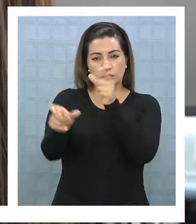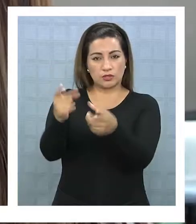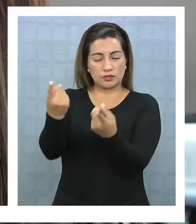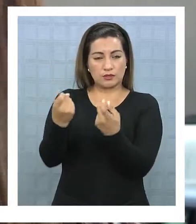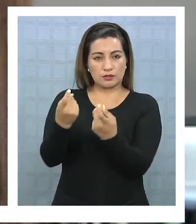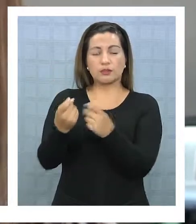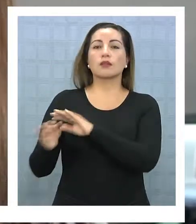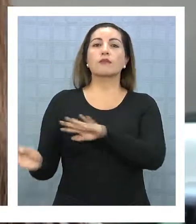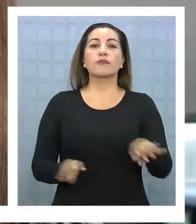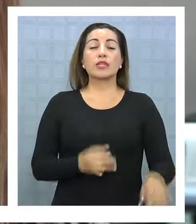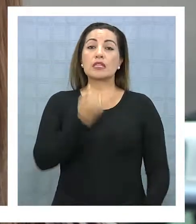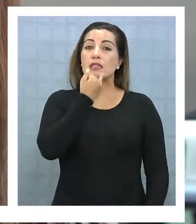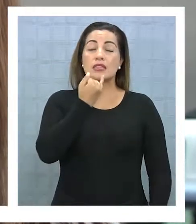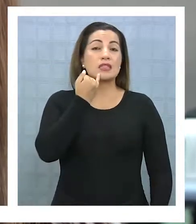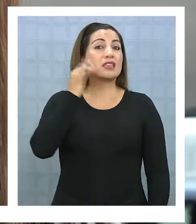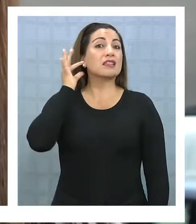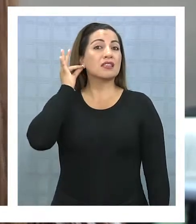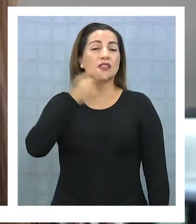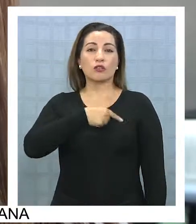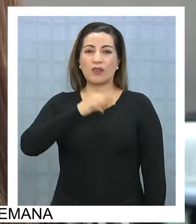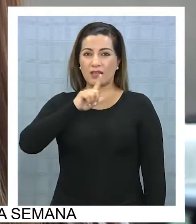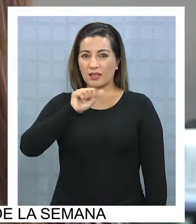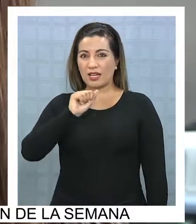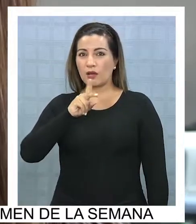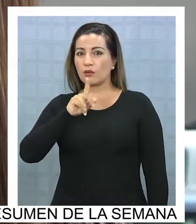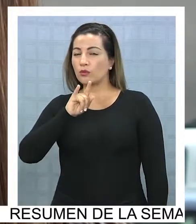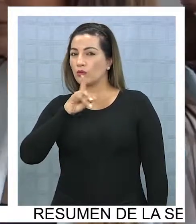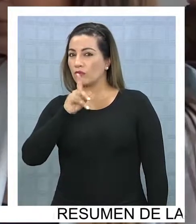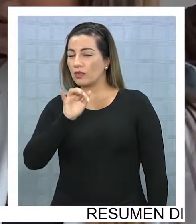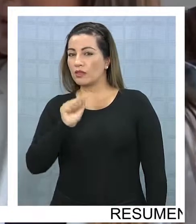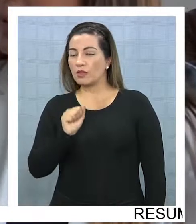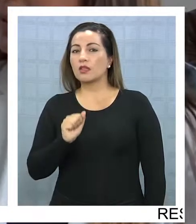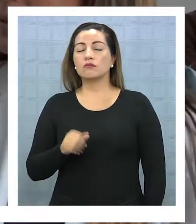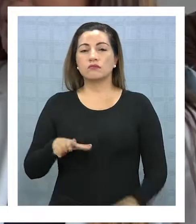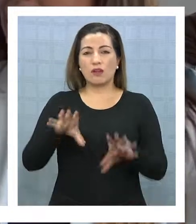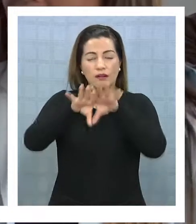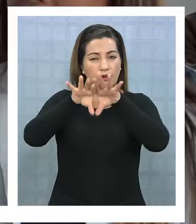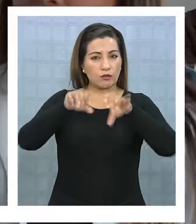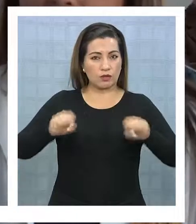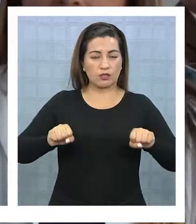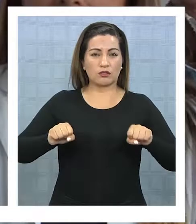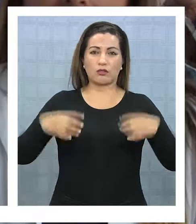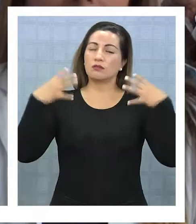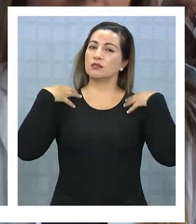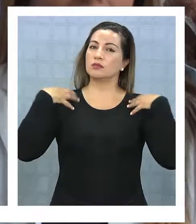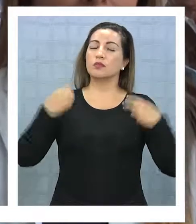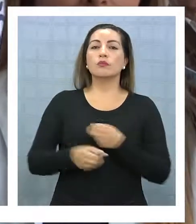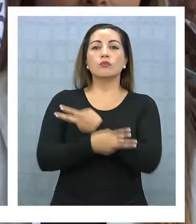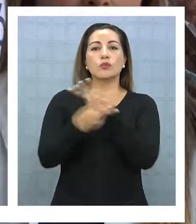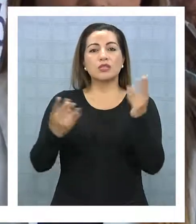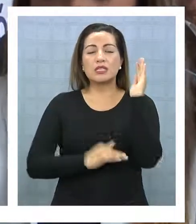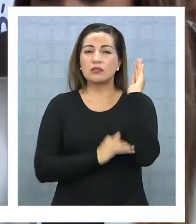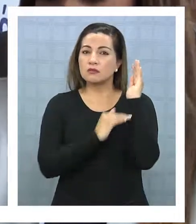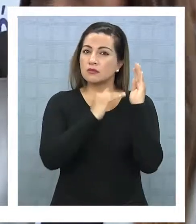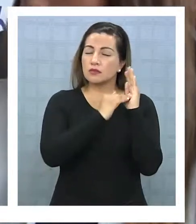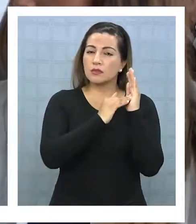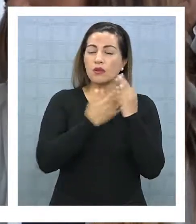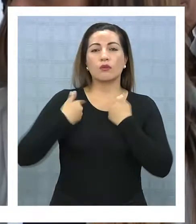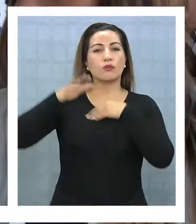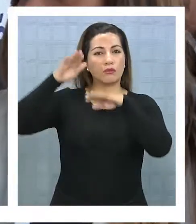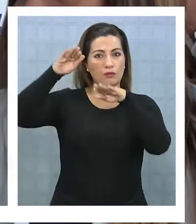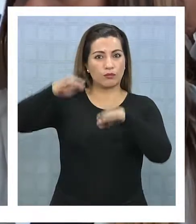los usuarios, las víctimas en particular, van a tener un lugar digno, cómodo, adecuado, donde